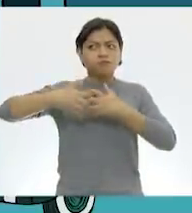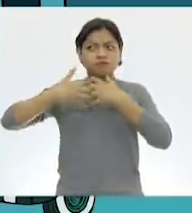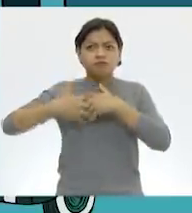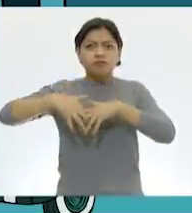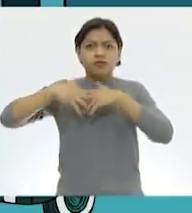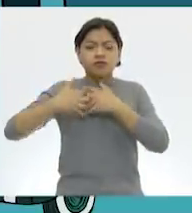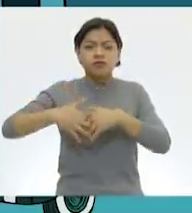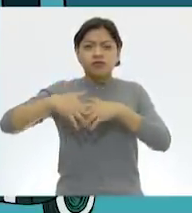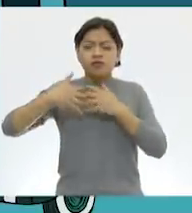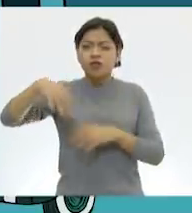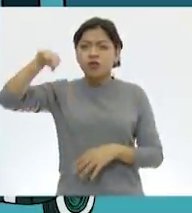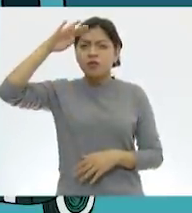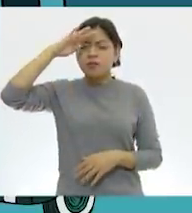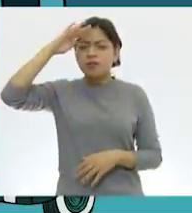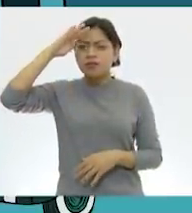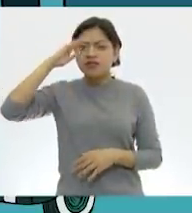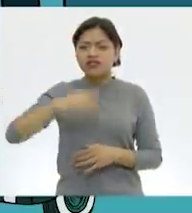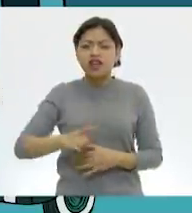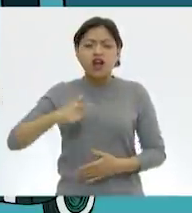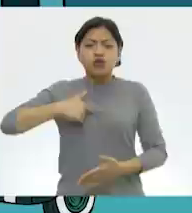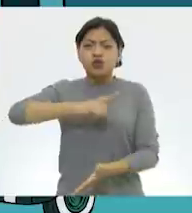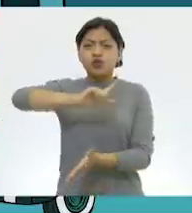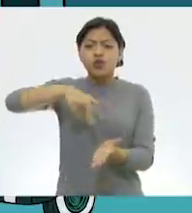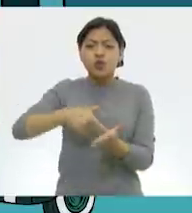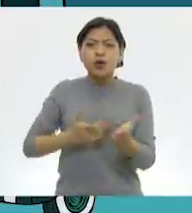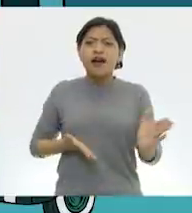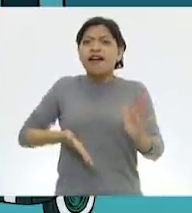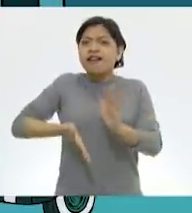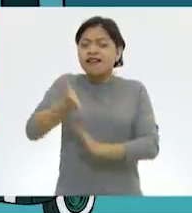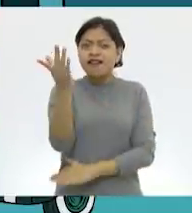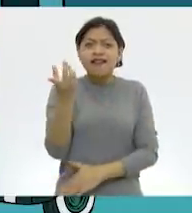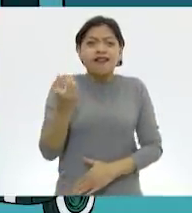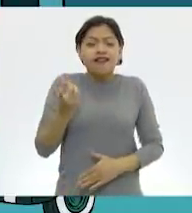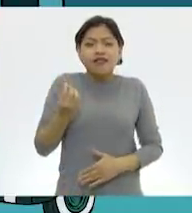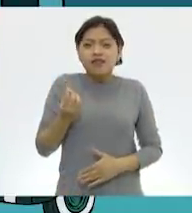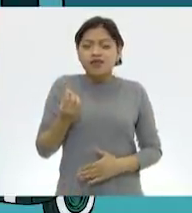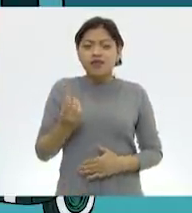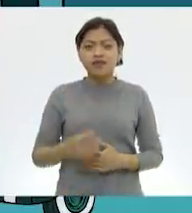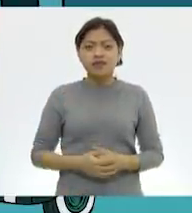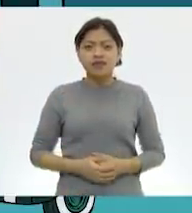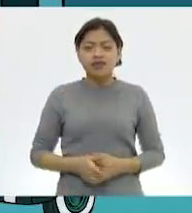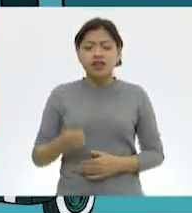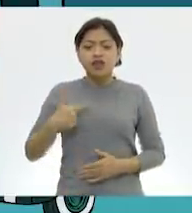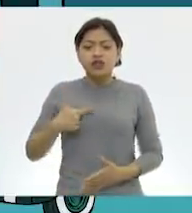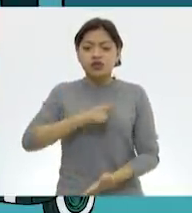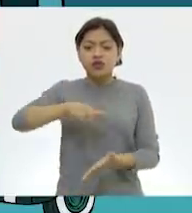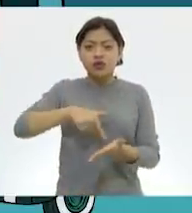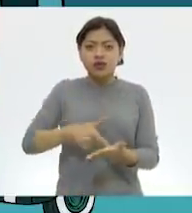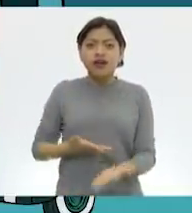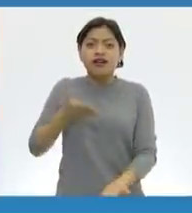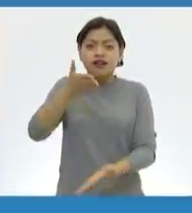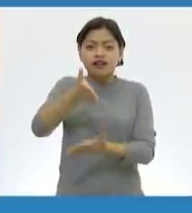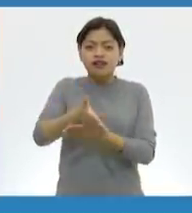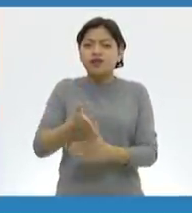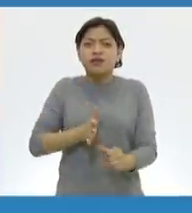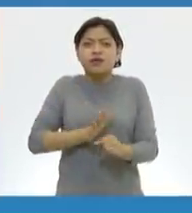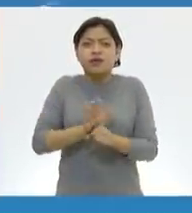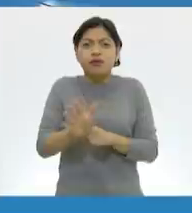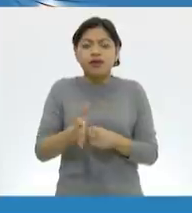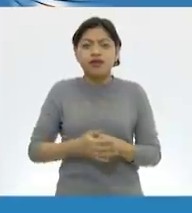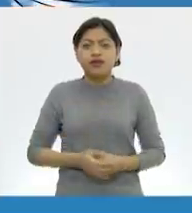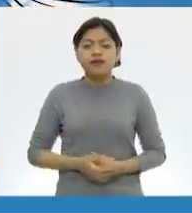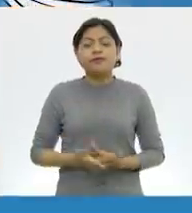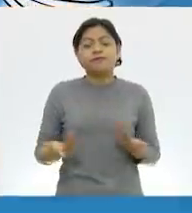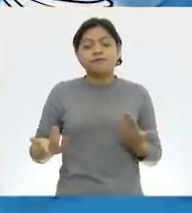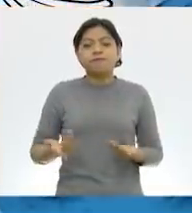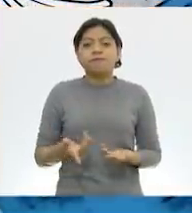descanso. ¿Hacia qué lugar me conducirían? ¿Qué clase de destino me aguarda? Es